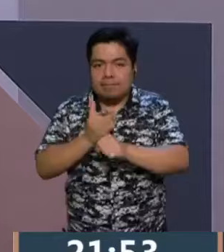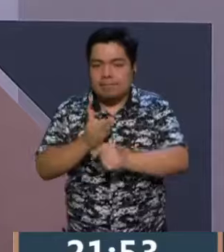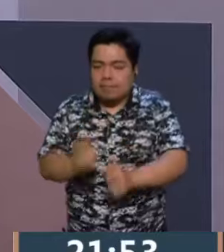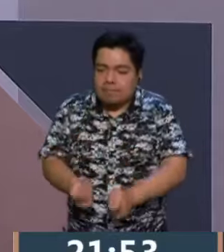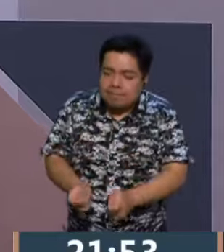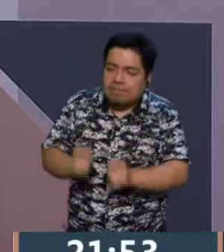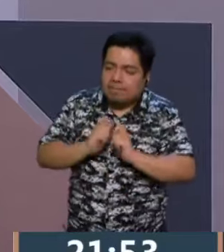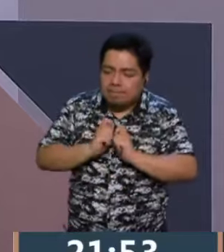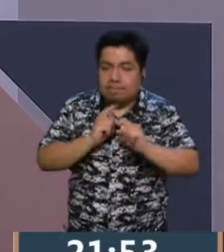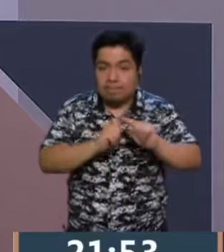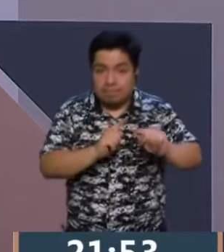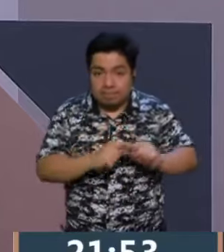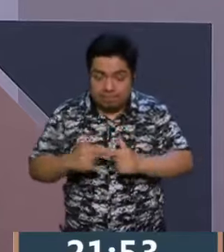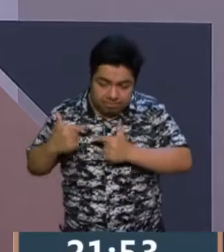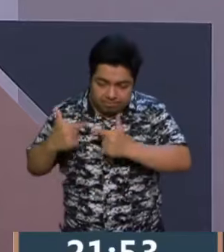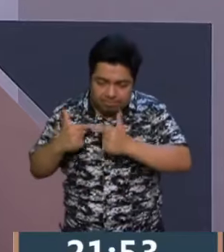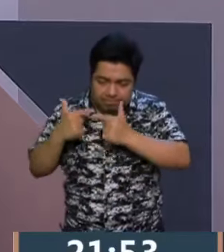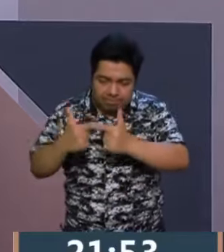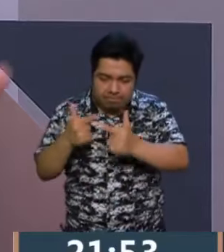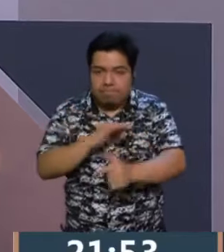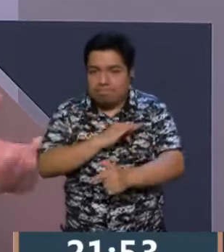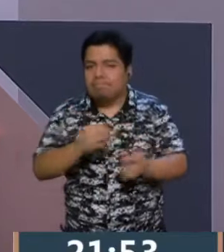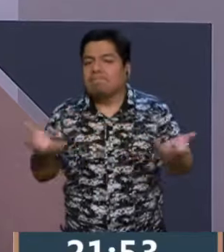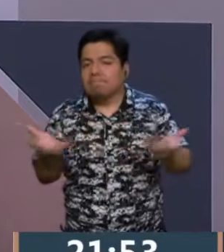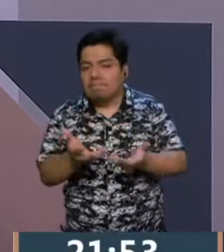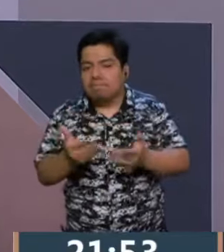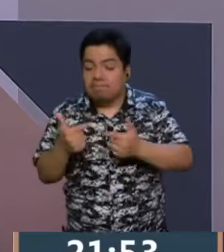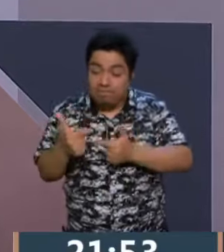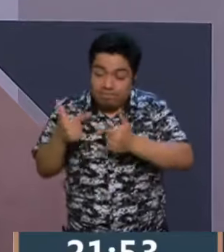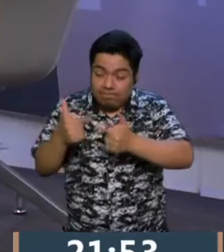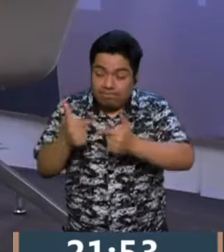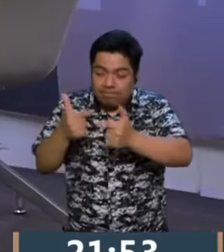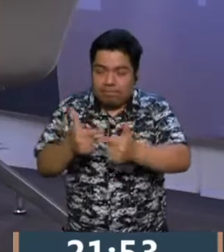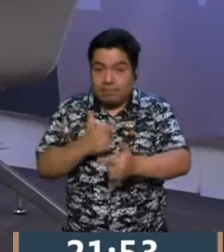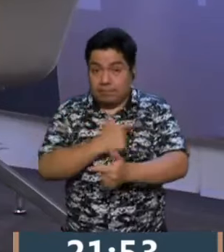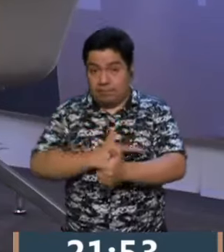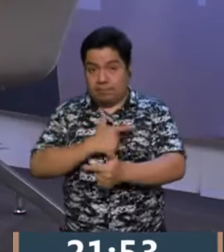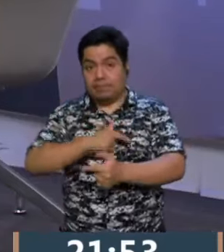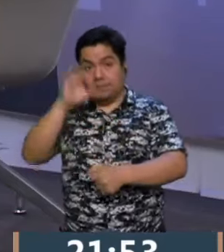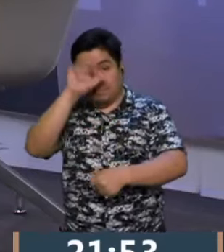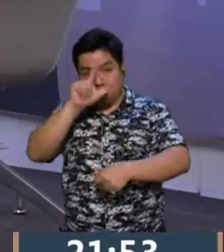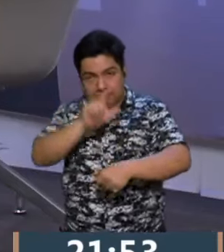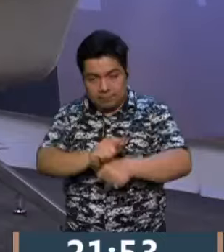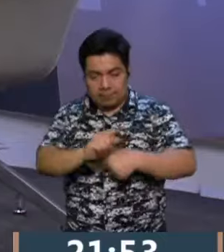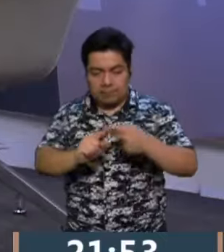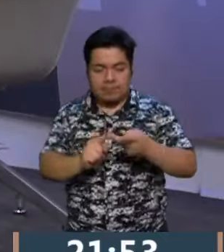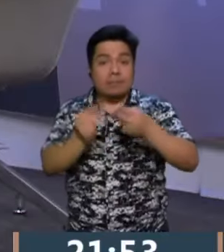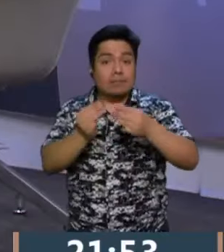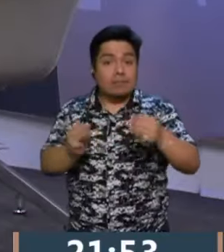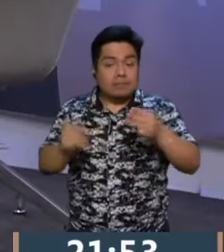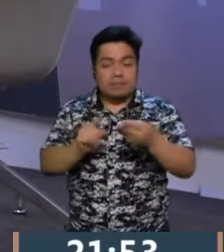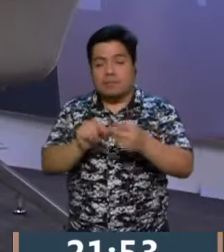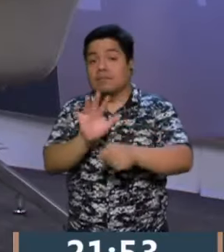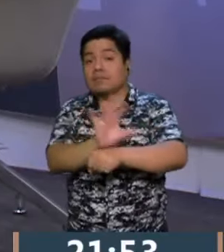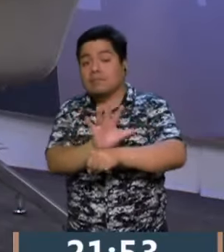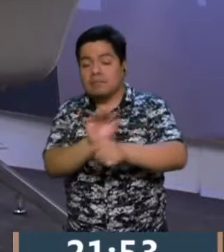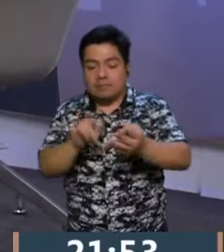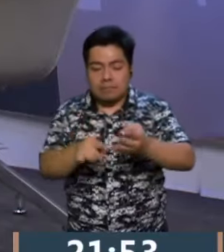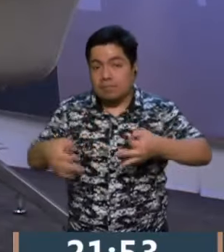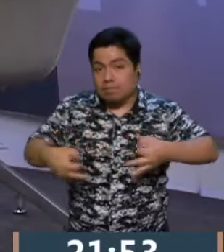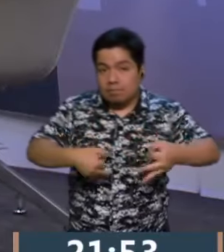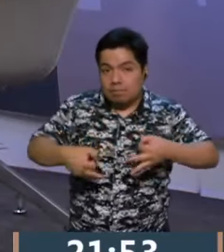corresponde a diferentes generaciones, ¿no? Generaciones que percibimos la cultura, la música, el cine, el teatro de